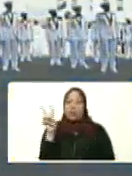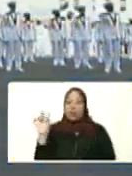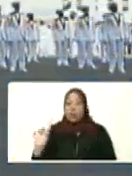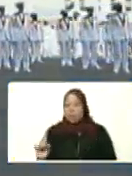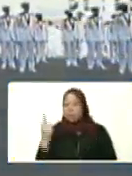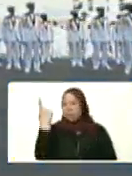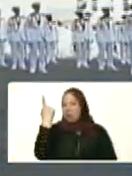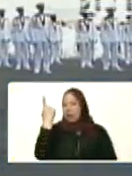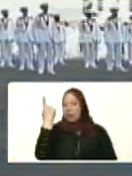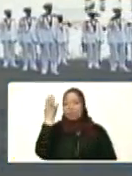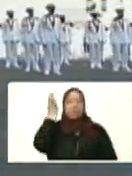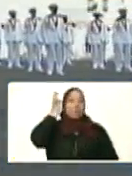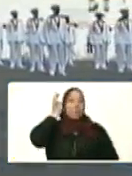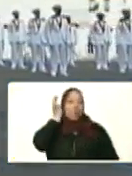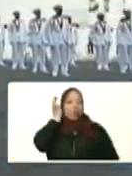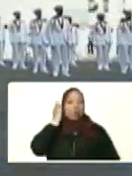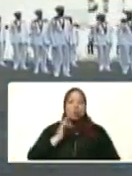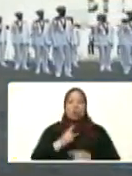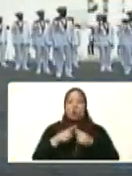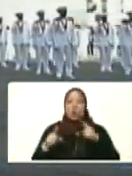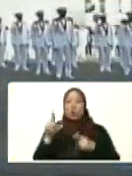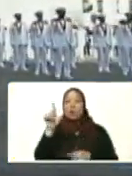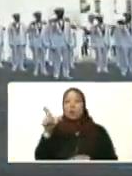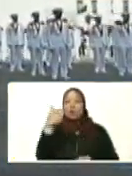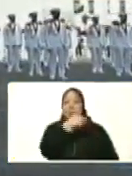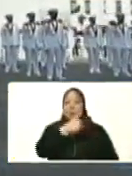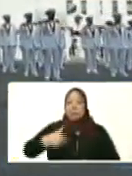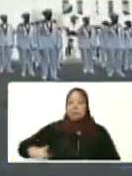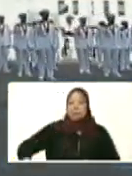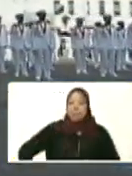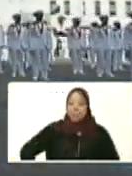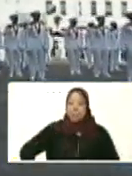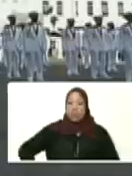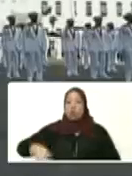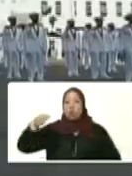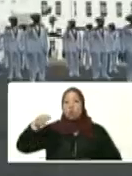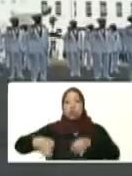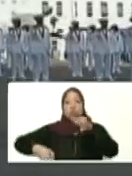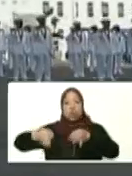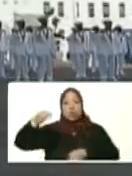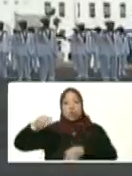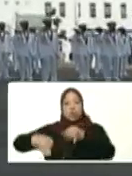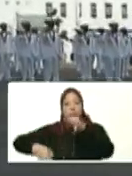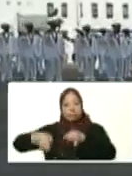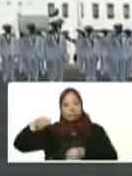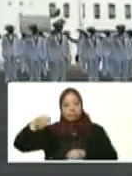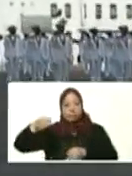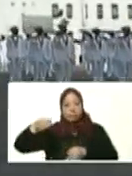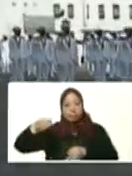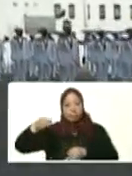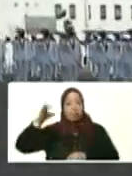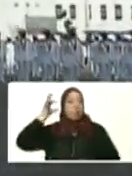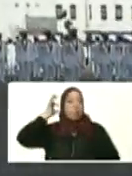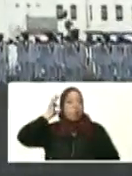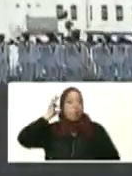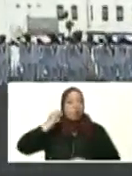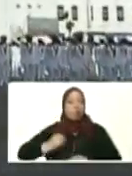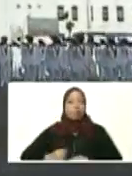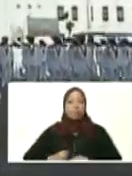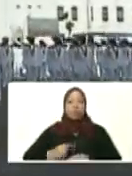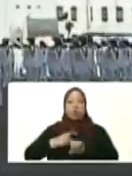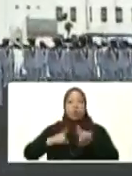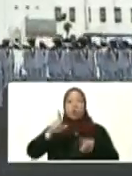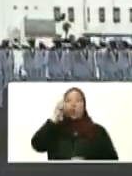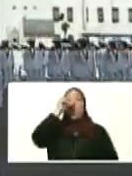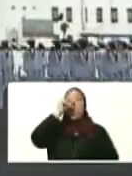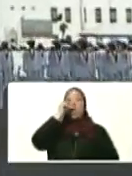Venezuela. Gladys Gutiérrez, presidente del Tribunal Supremo de Justicia. Elvis